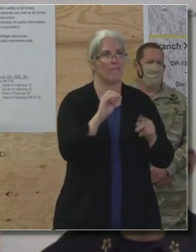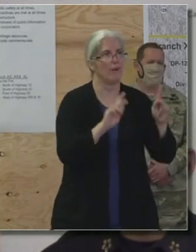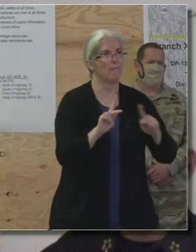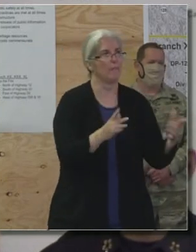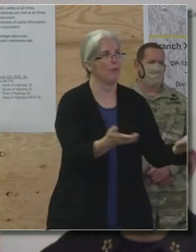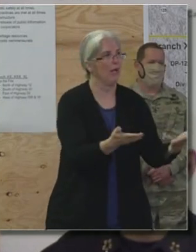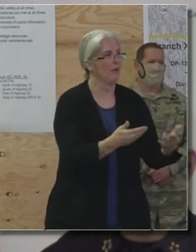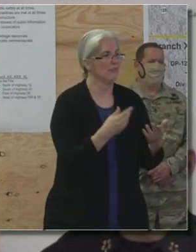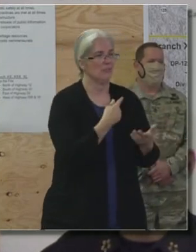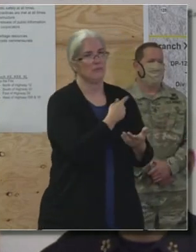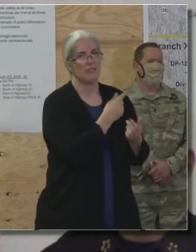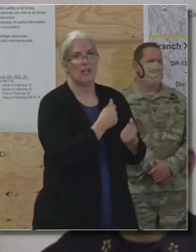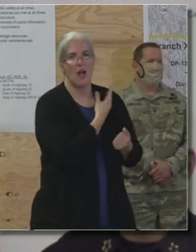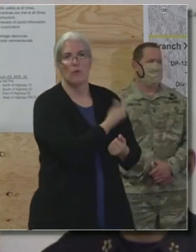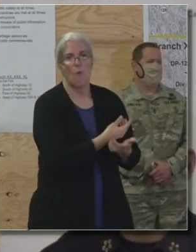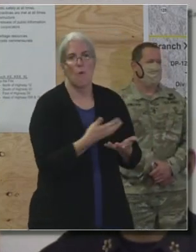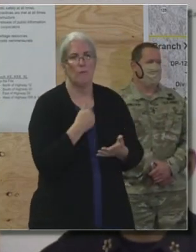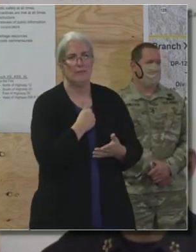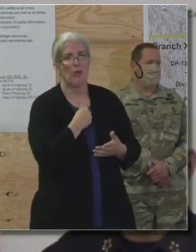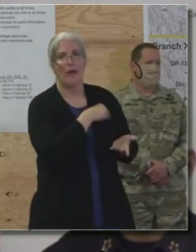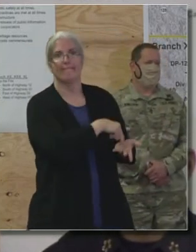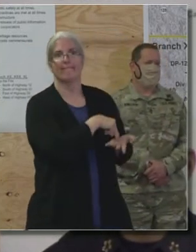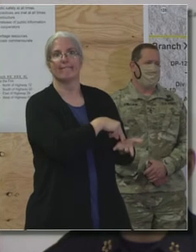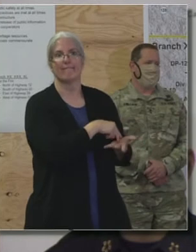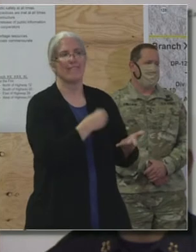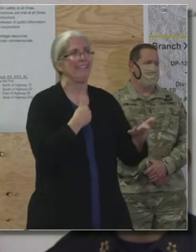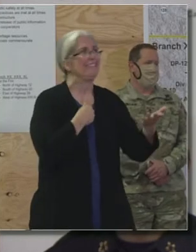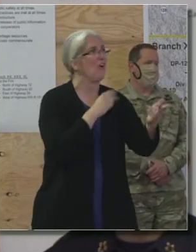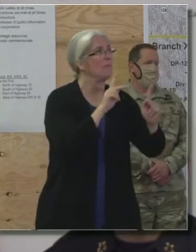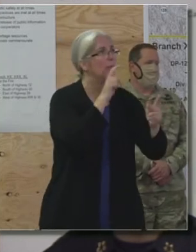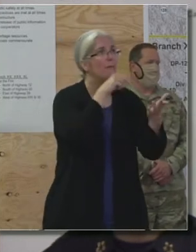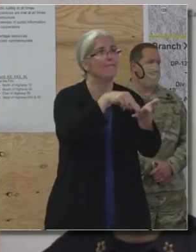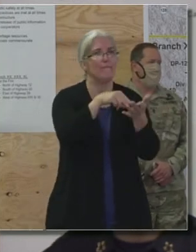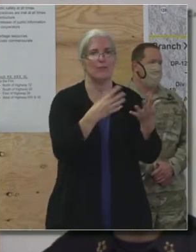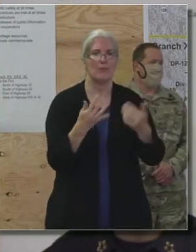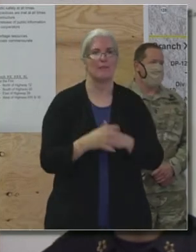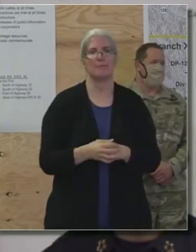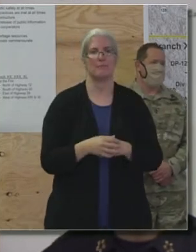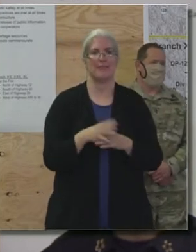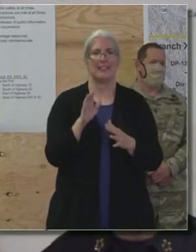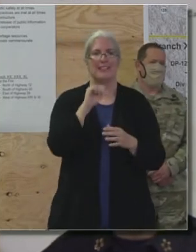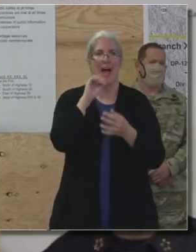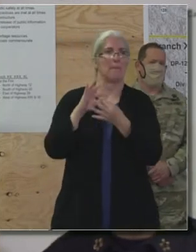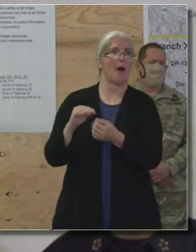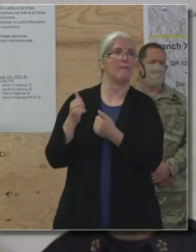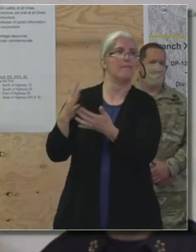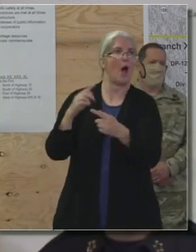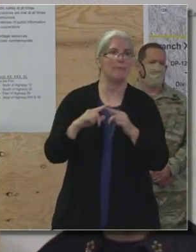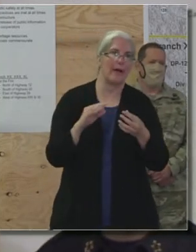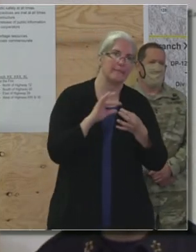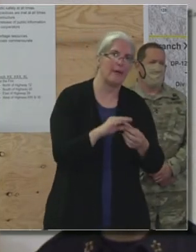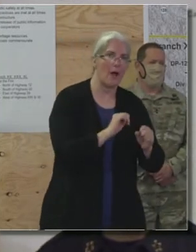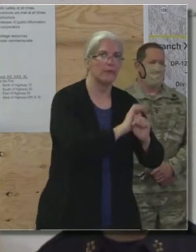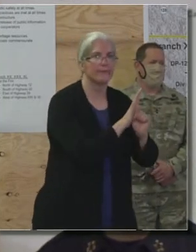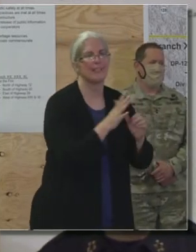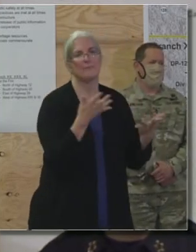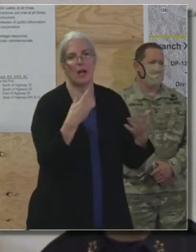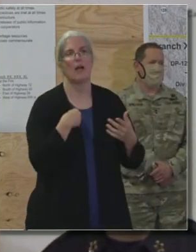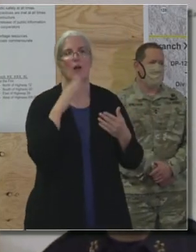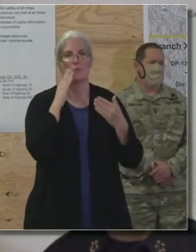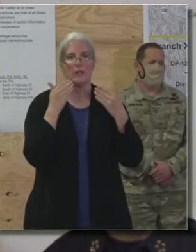cámara esto realmente va más allá de lo que deben saber y diciendo lo siento por ustedes tenemos